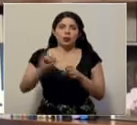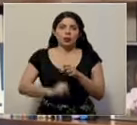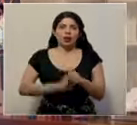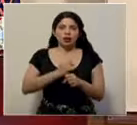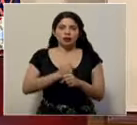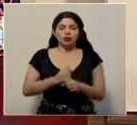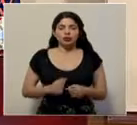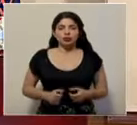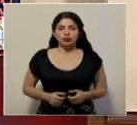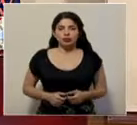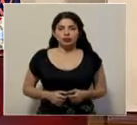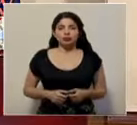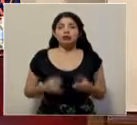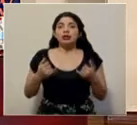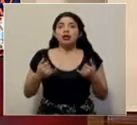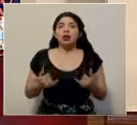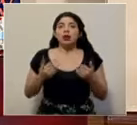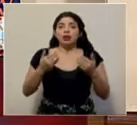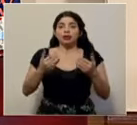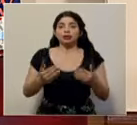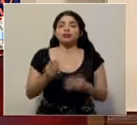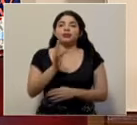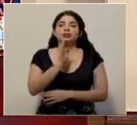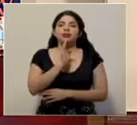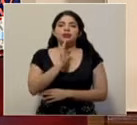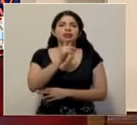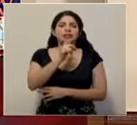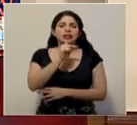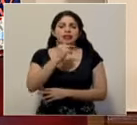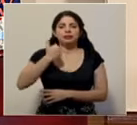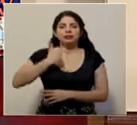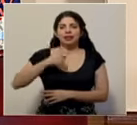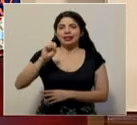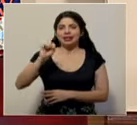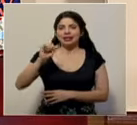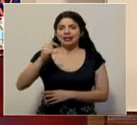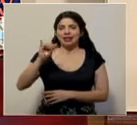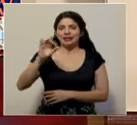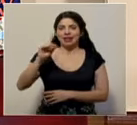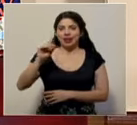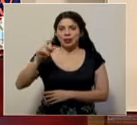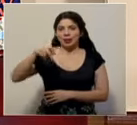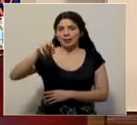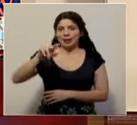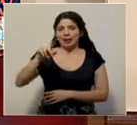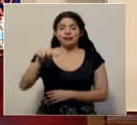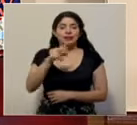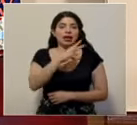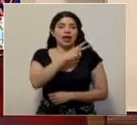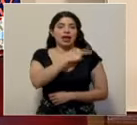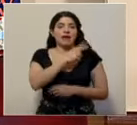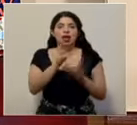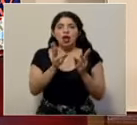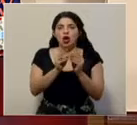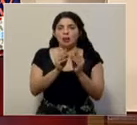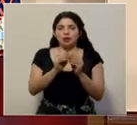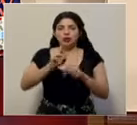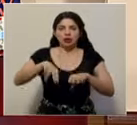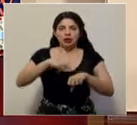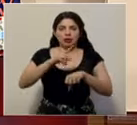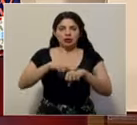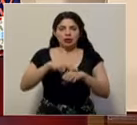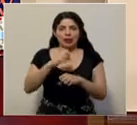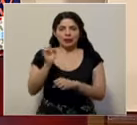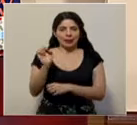años. A continuación, cedemos el uso a la palabra al señor Sigifredo Pérez, jefe de operaciones de la Comisión Nacional de Emergencias.